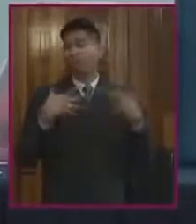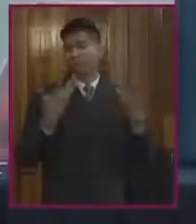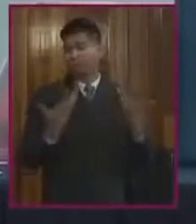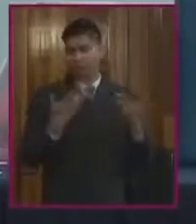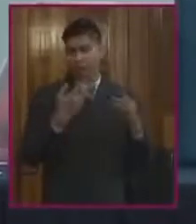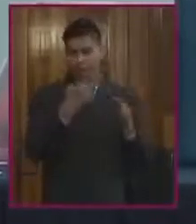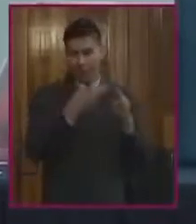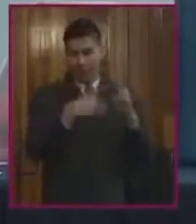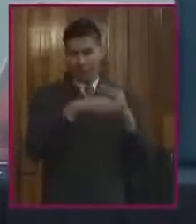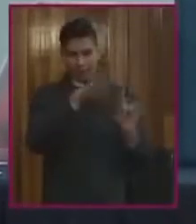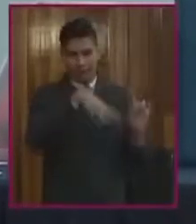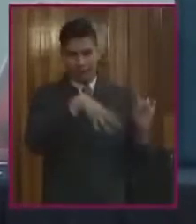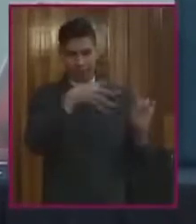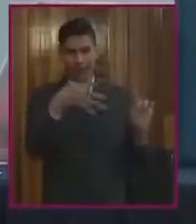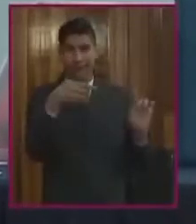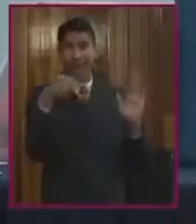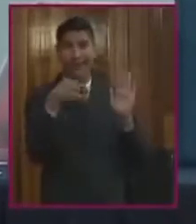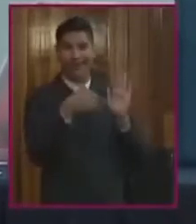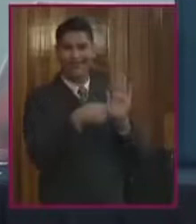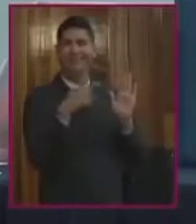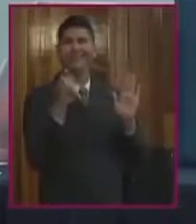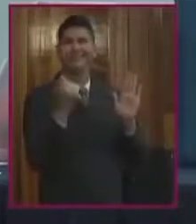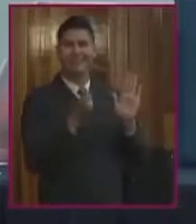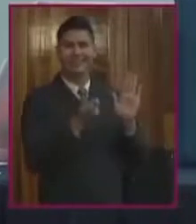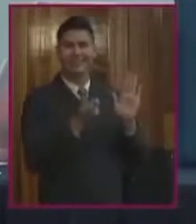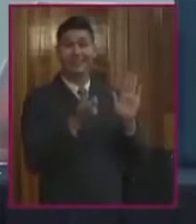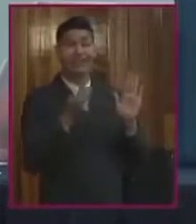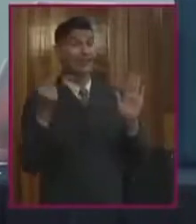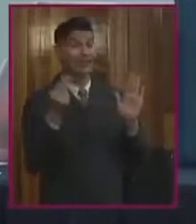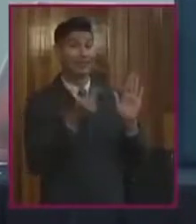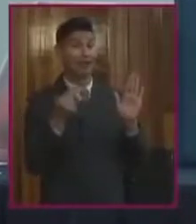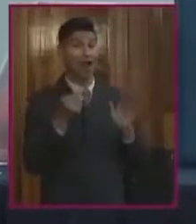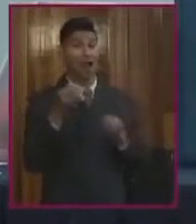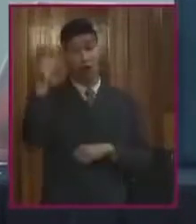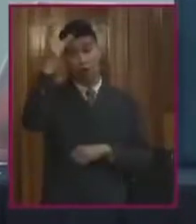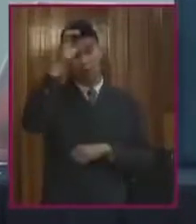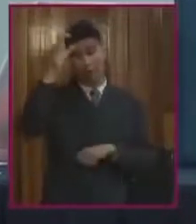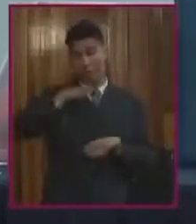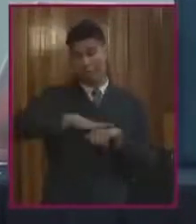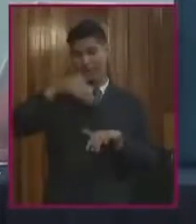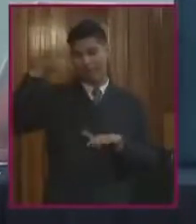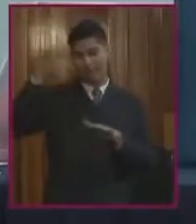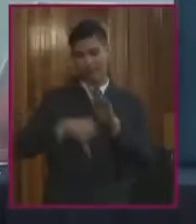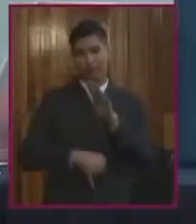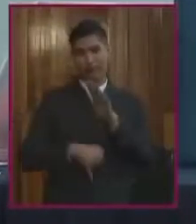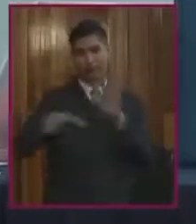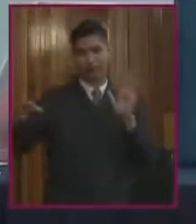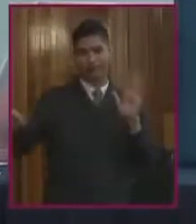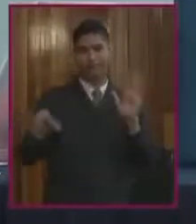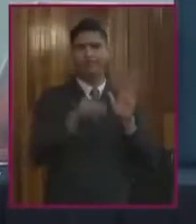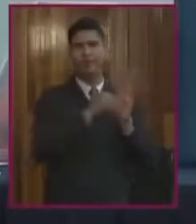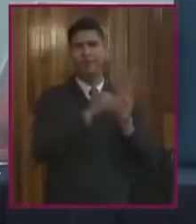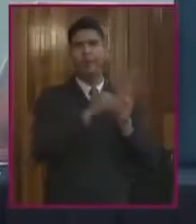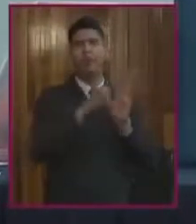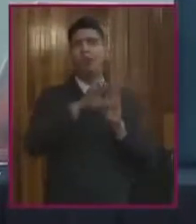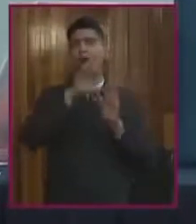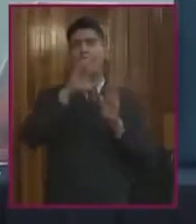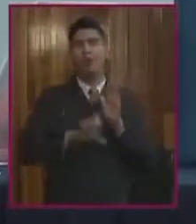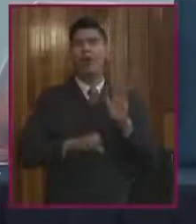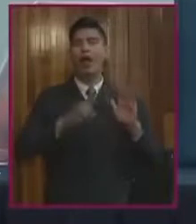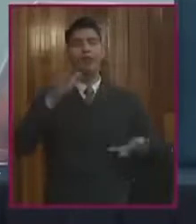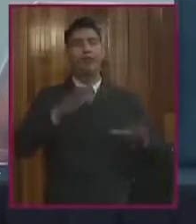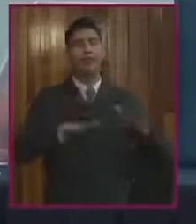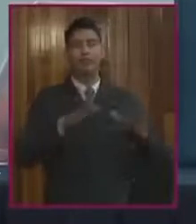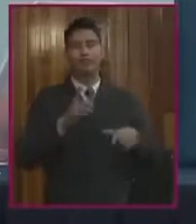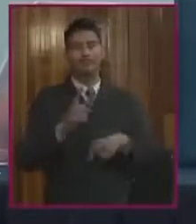hay que cuidar que haya una fuerte presencia de los saberes más complejos. Me preocupa que se margine un poco la importancia de